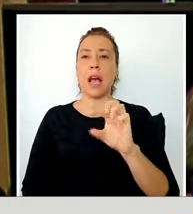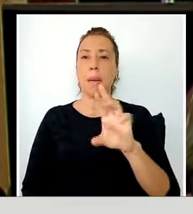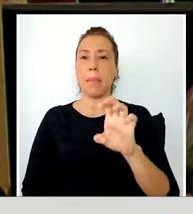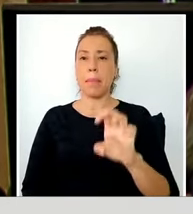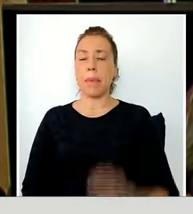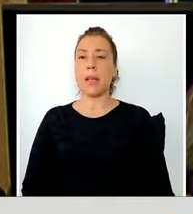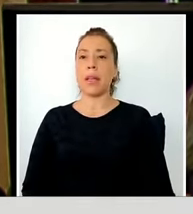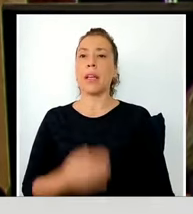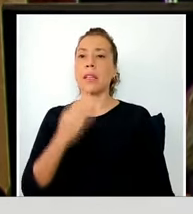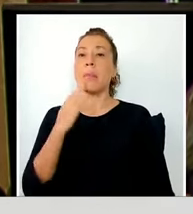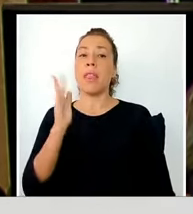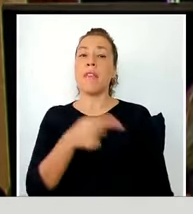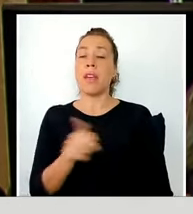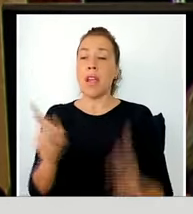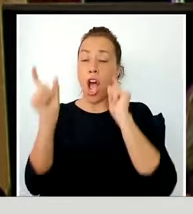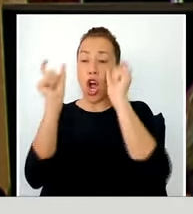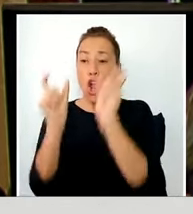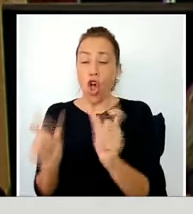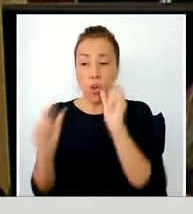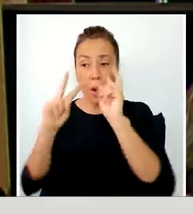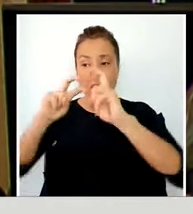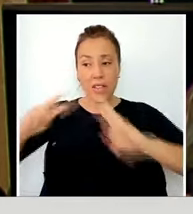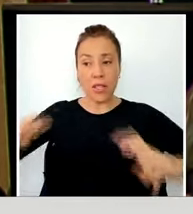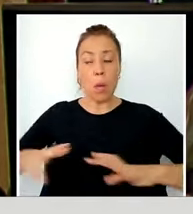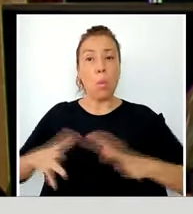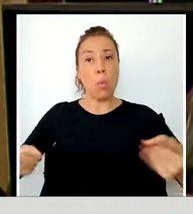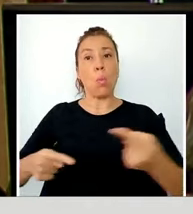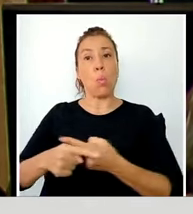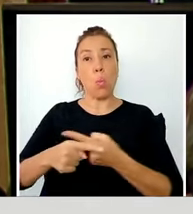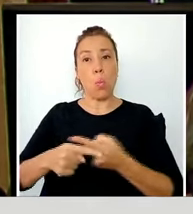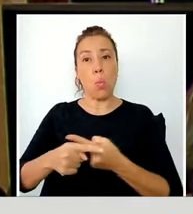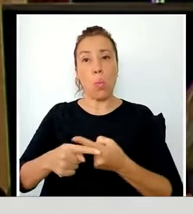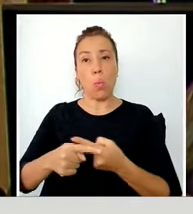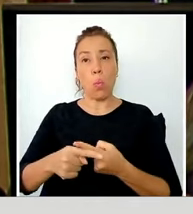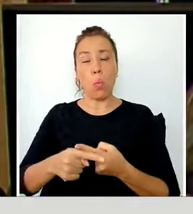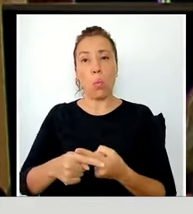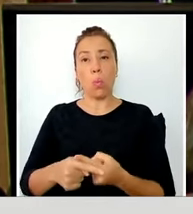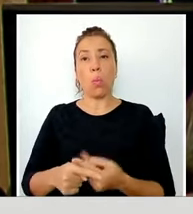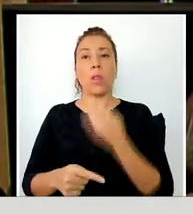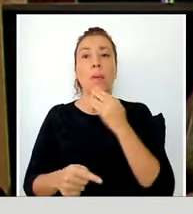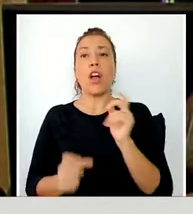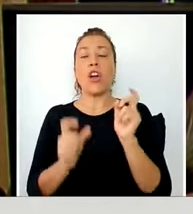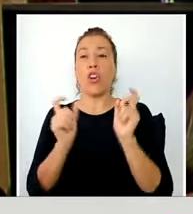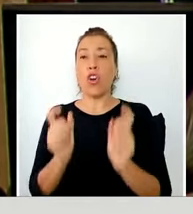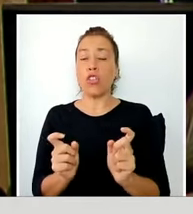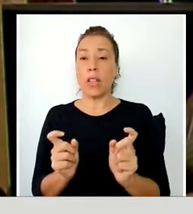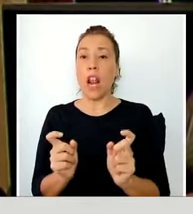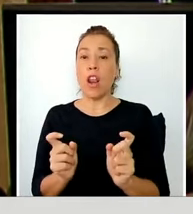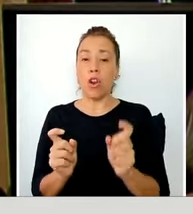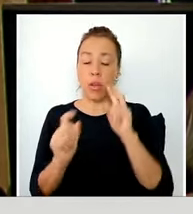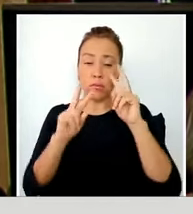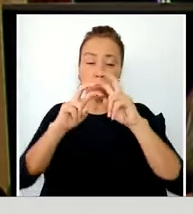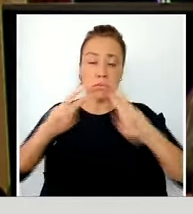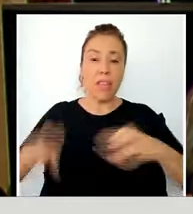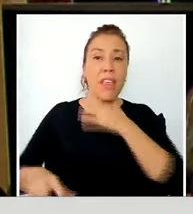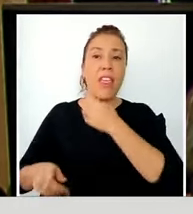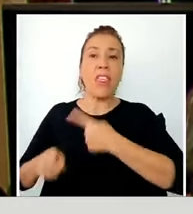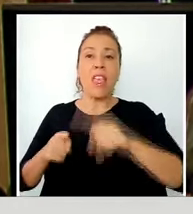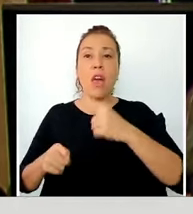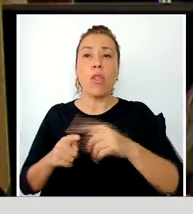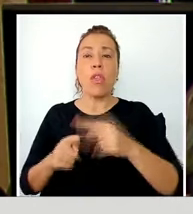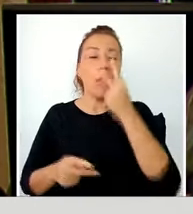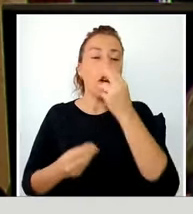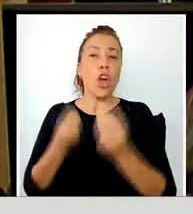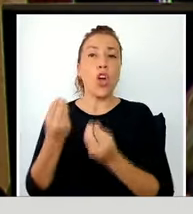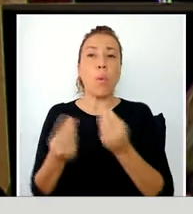una contraloría muy exhaustiva porque hay mucho abuso también ahí y de las contralorías de esas endeudamientos hemos visto como el abuso